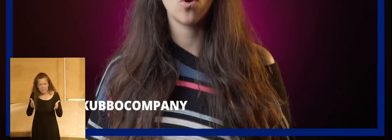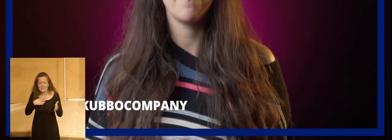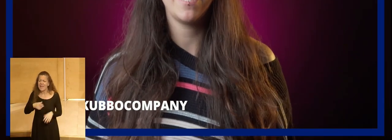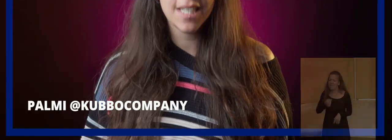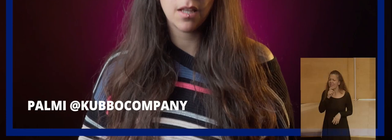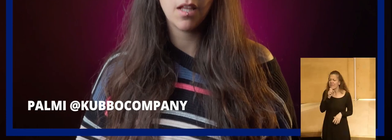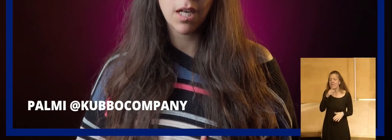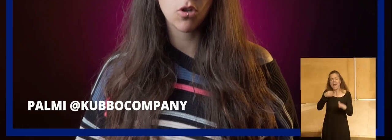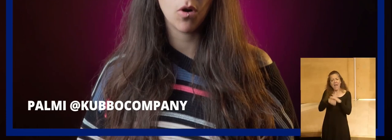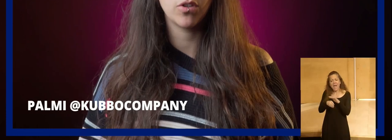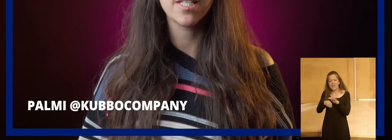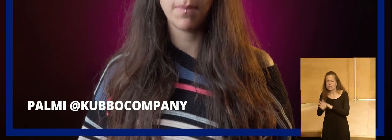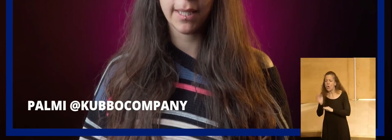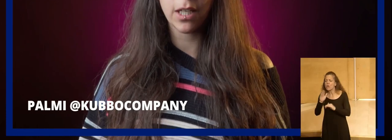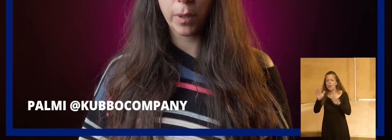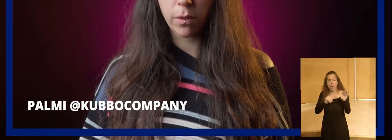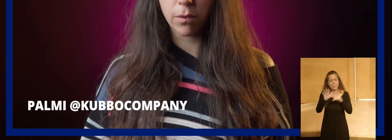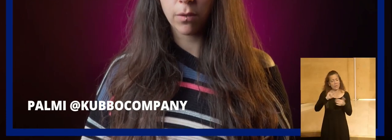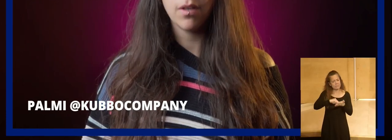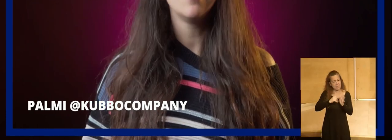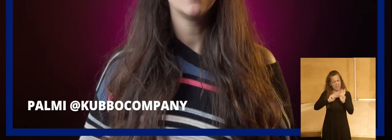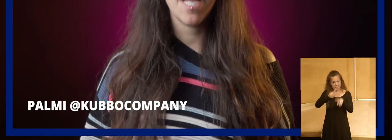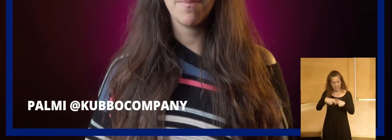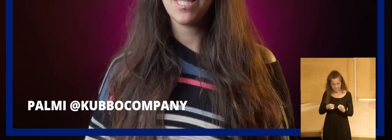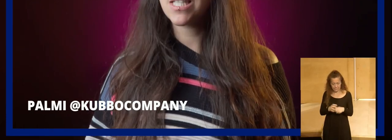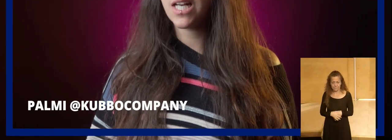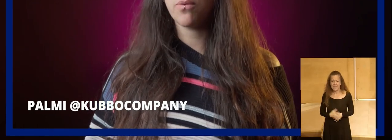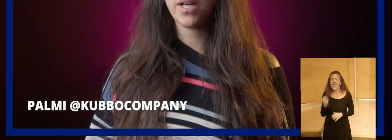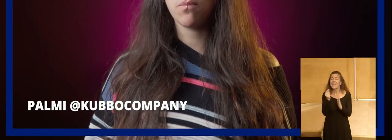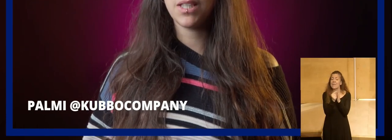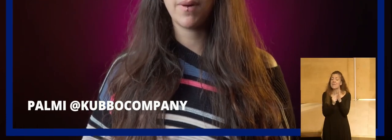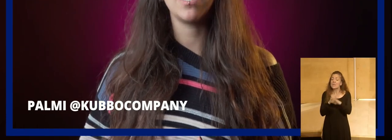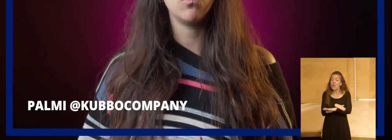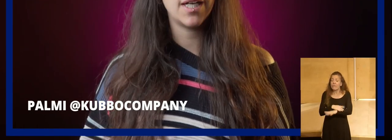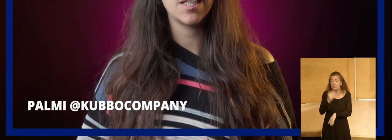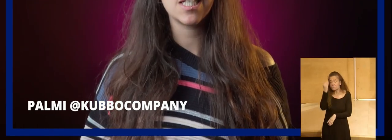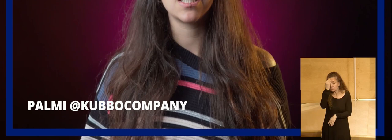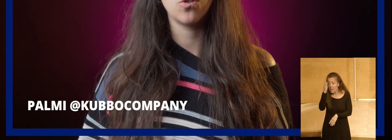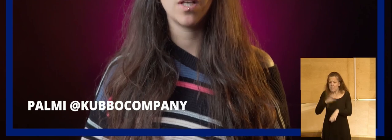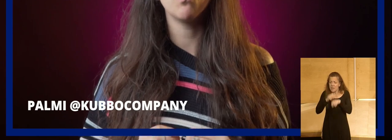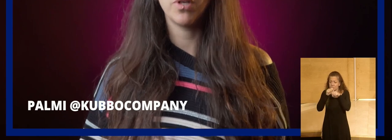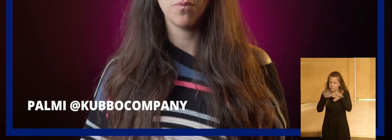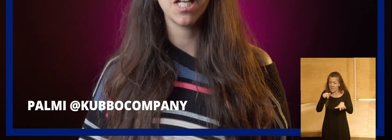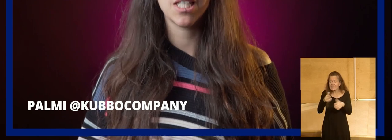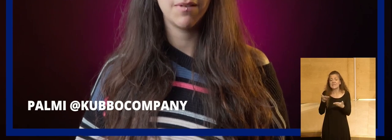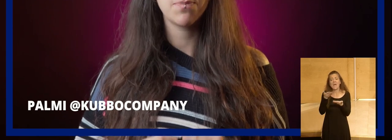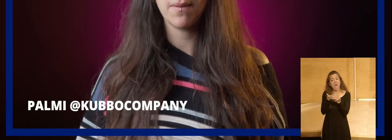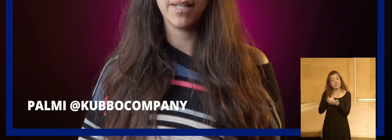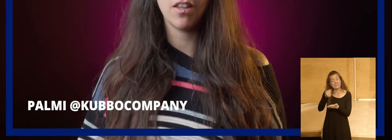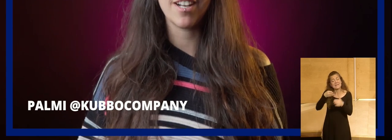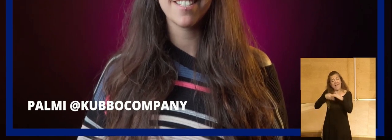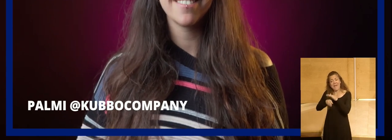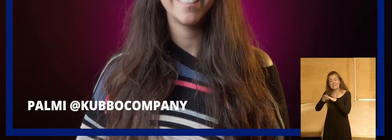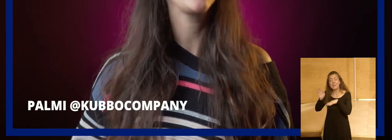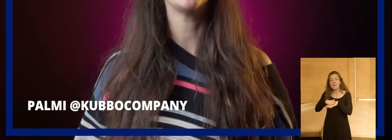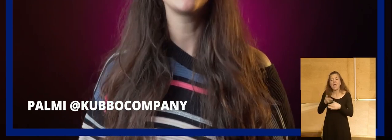e incluso la mera existencia de las convocatorias del plan de recuperación ¿qué medidas tiene el gobierno en mente para divulgar y hacer estas ayudas un poquito más accesibles para